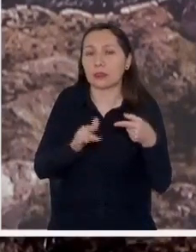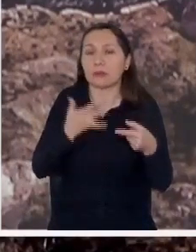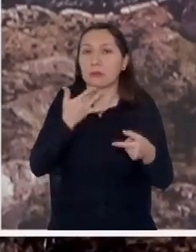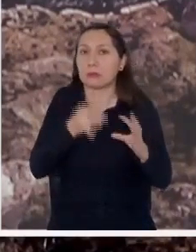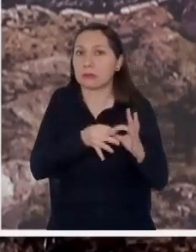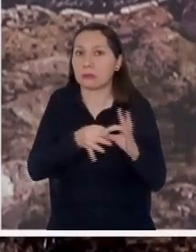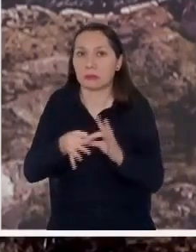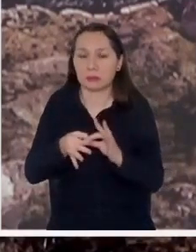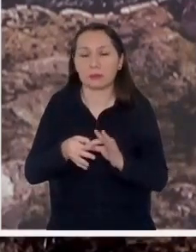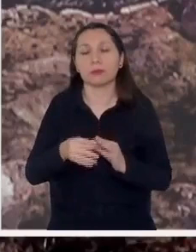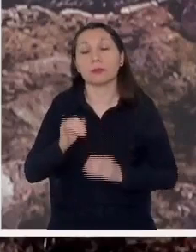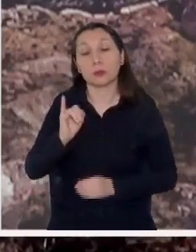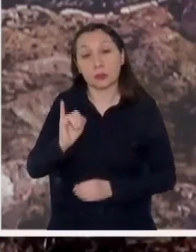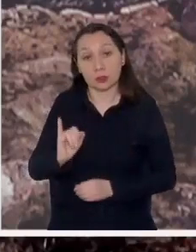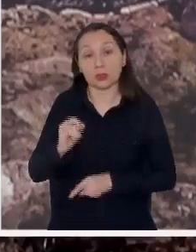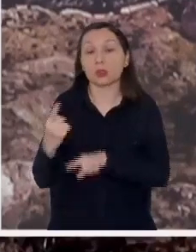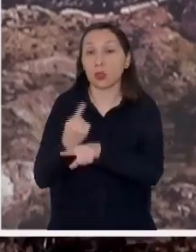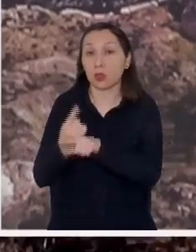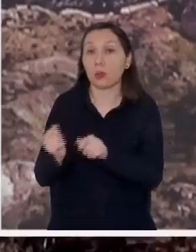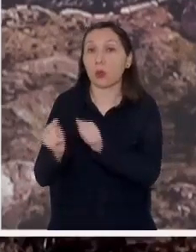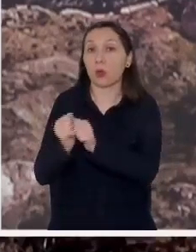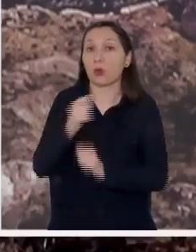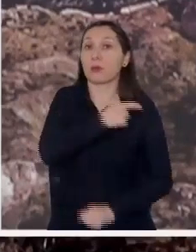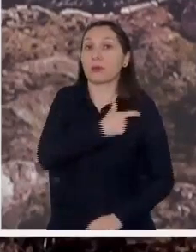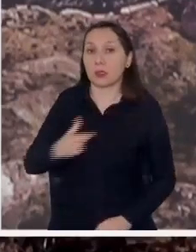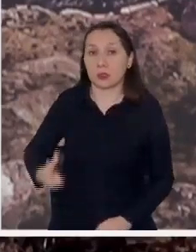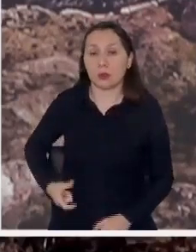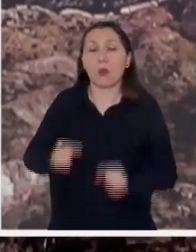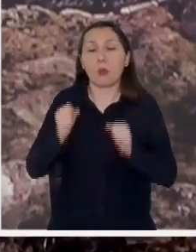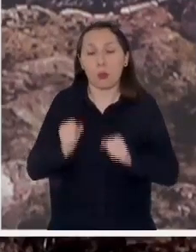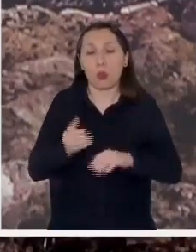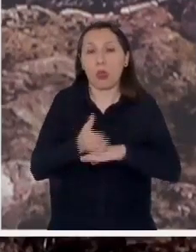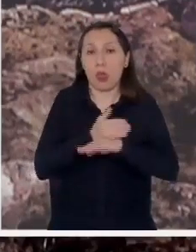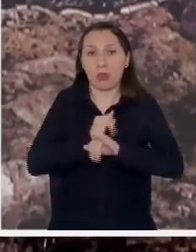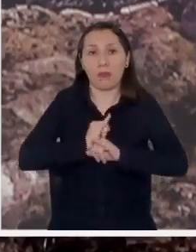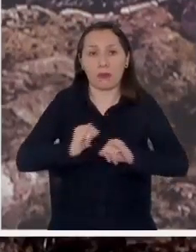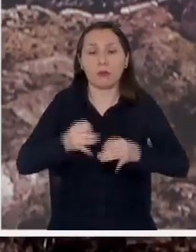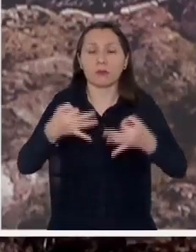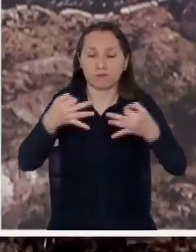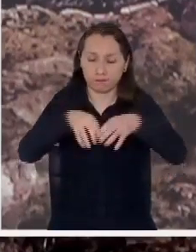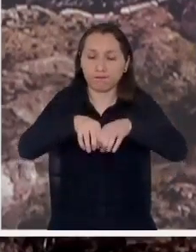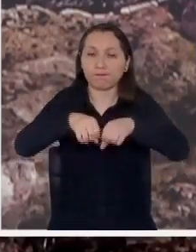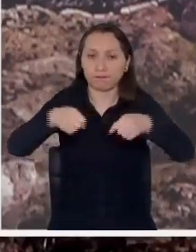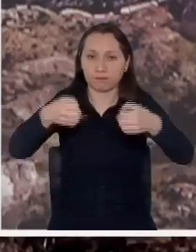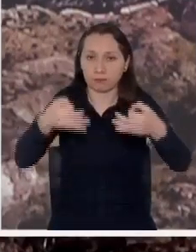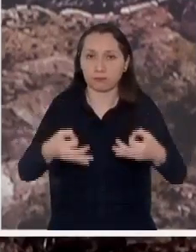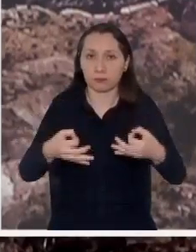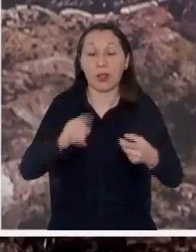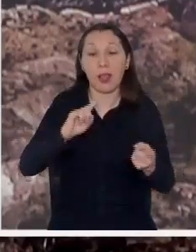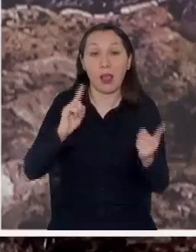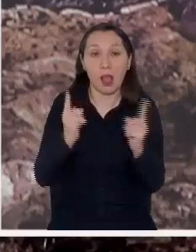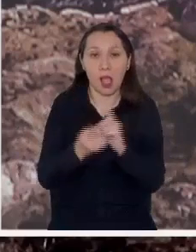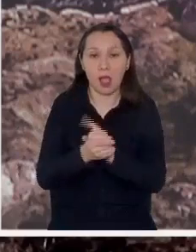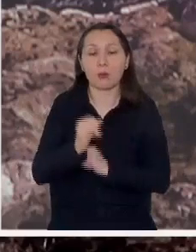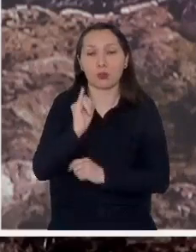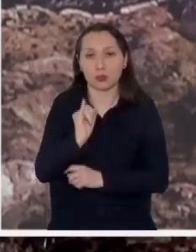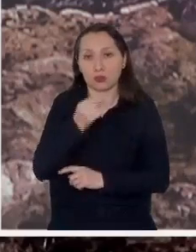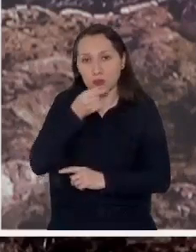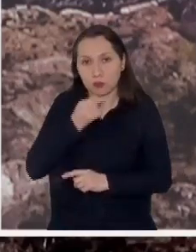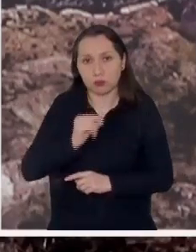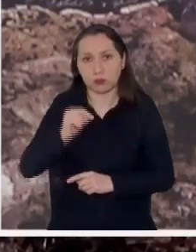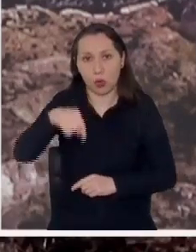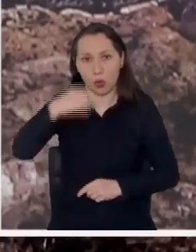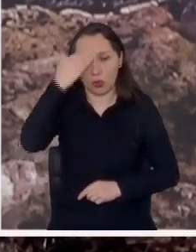pero sí y en conversación con el presidente podemos adelantar y confirmar efectivamente que esos cambios se van a producir